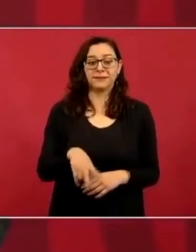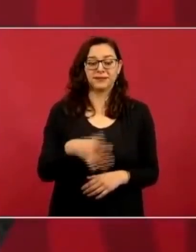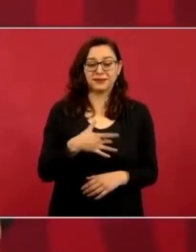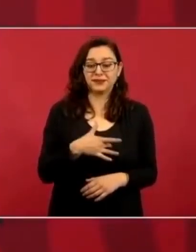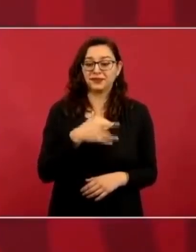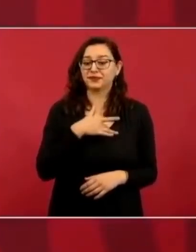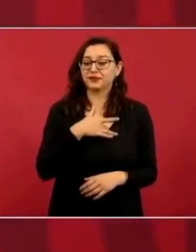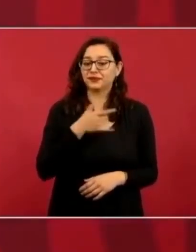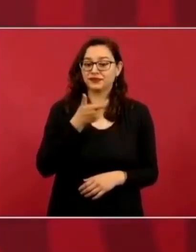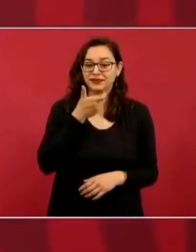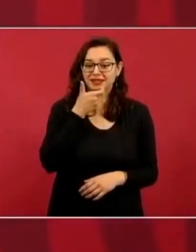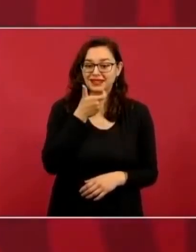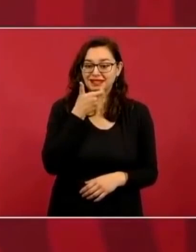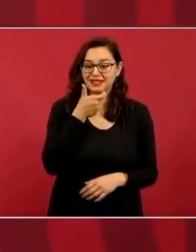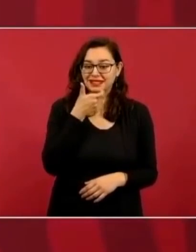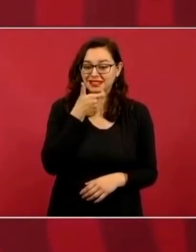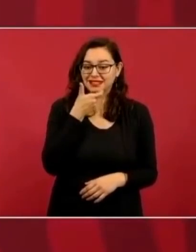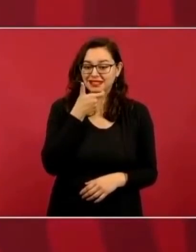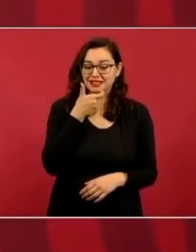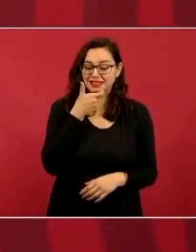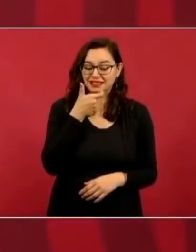porque